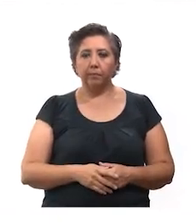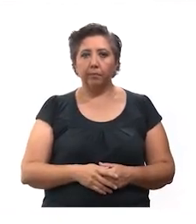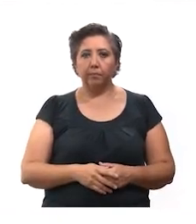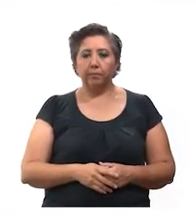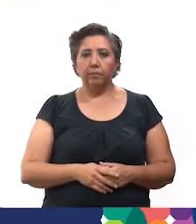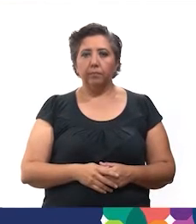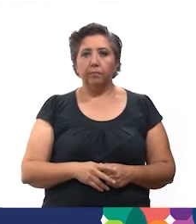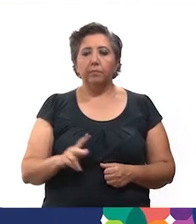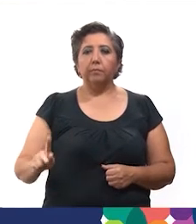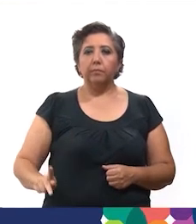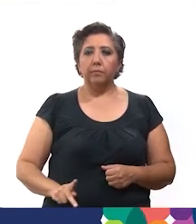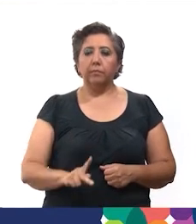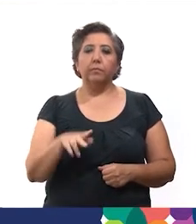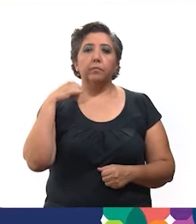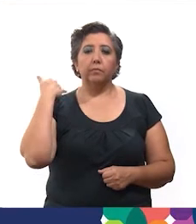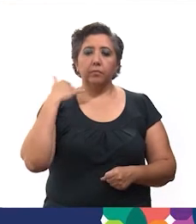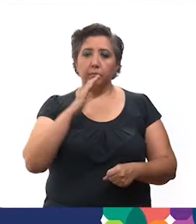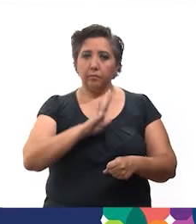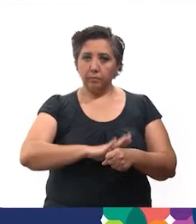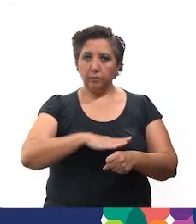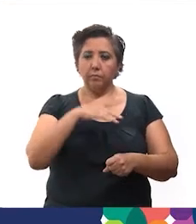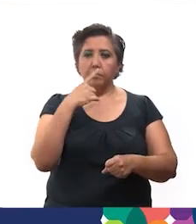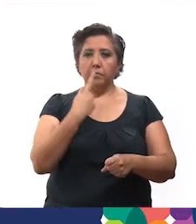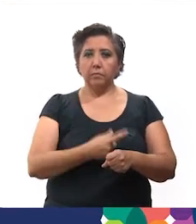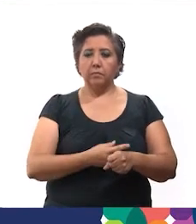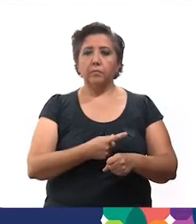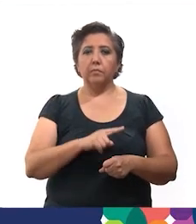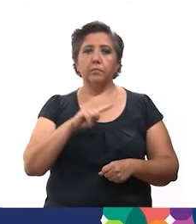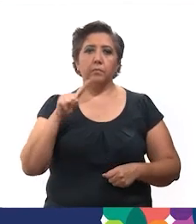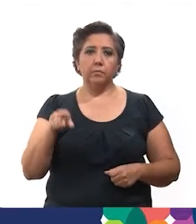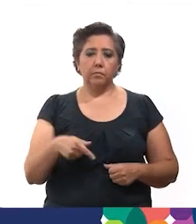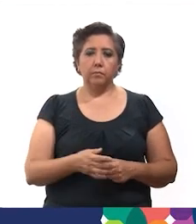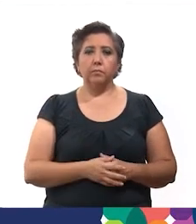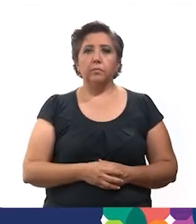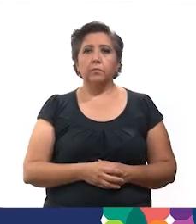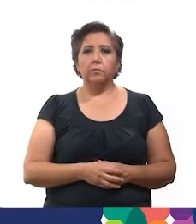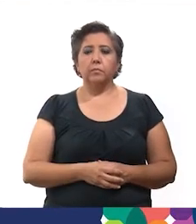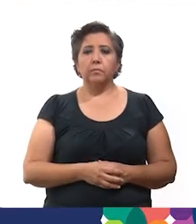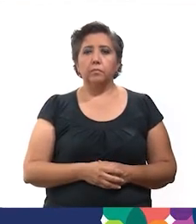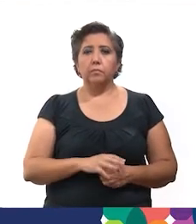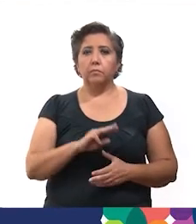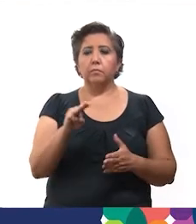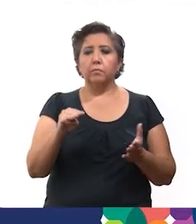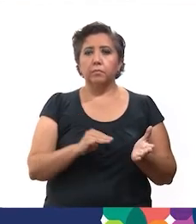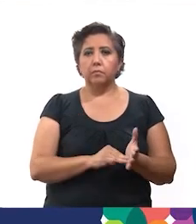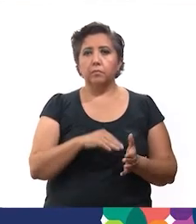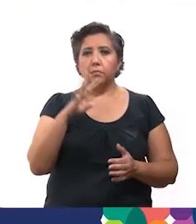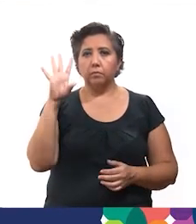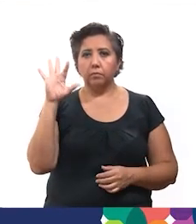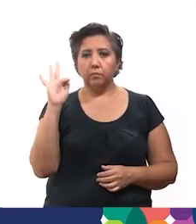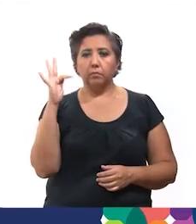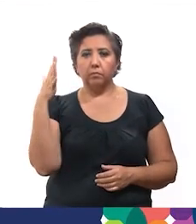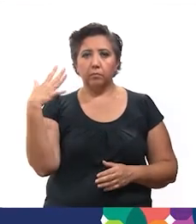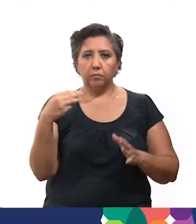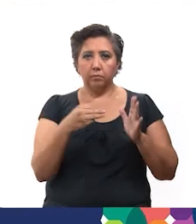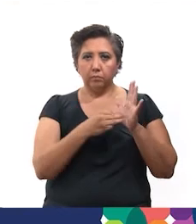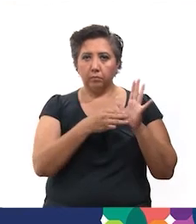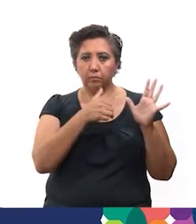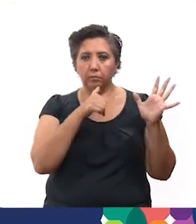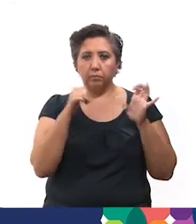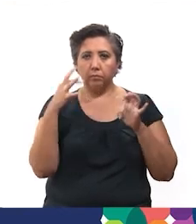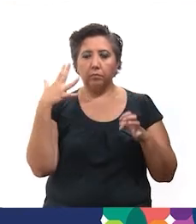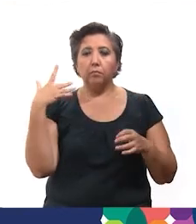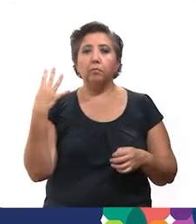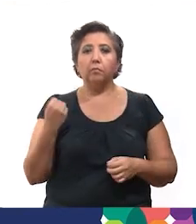ochenta y ocho. Peto, cuatrocientos uno. Tishkokop, trescientos sesenta y nueve. Konkal, trescientos cincuenta y dos. Temozón,